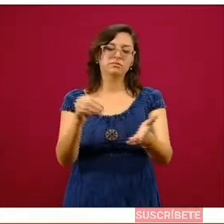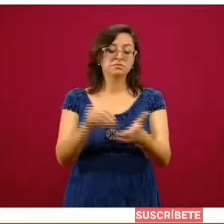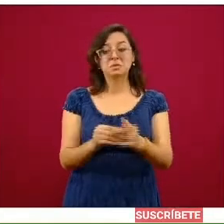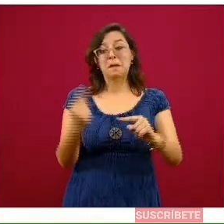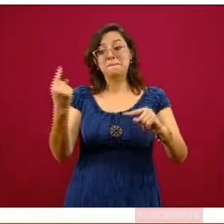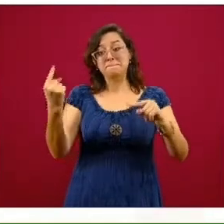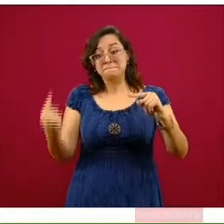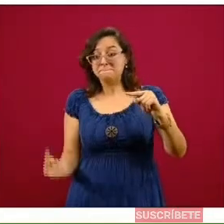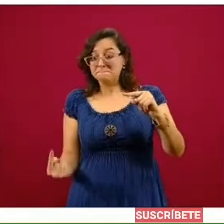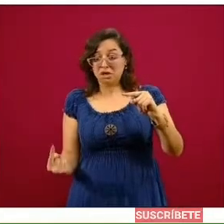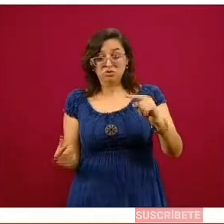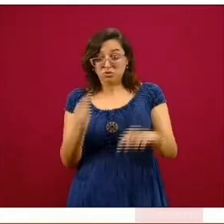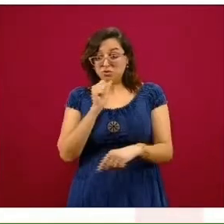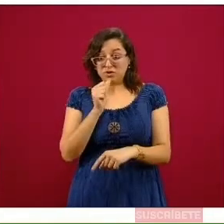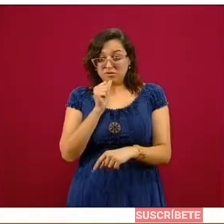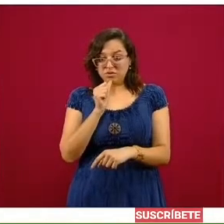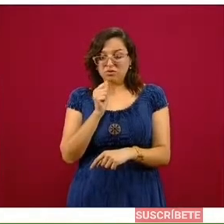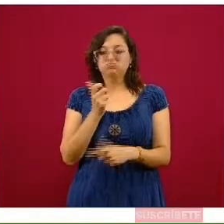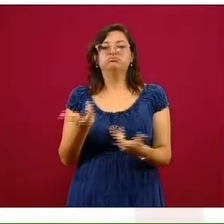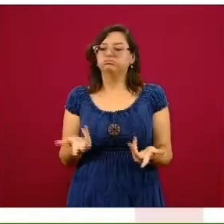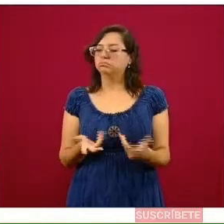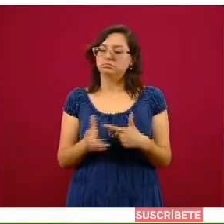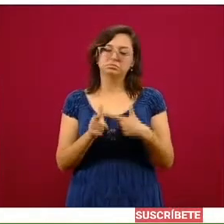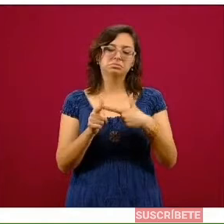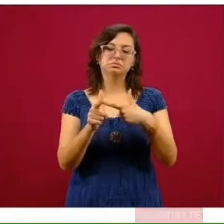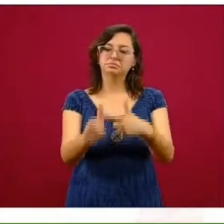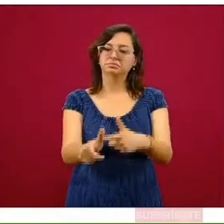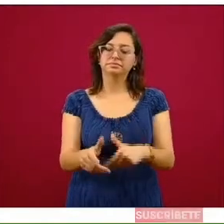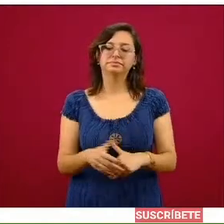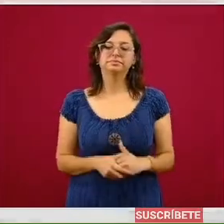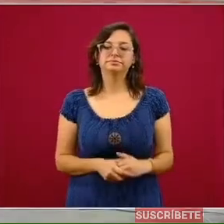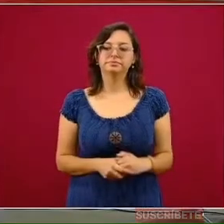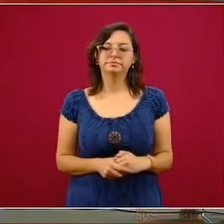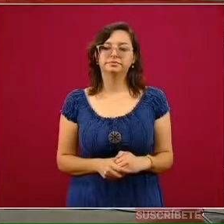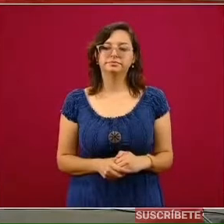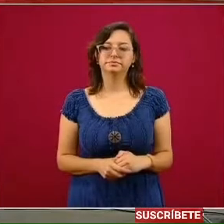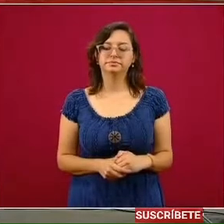baje del 1 continuarán los contagios en la entidad. Veamos la siguiente.